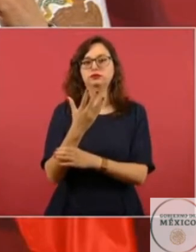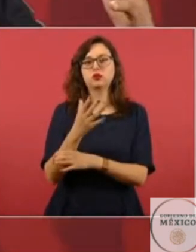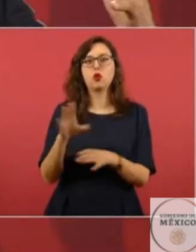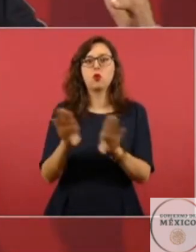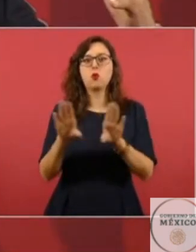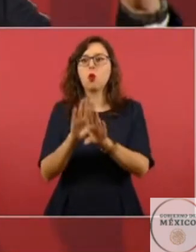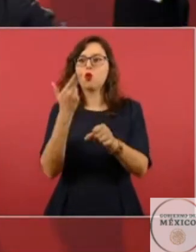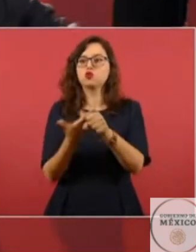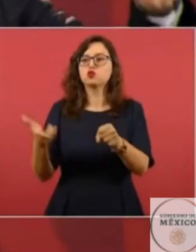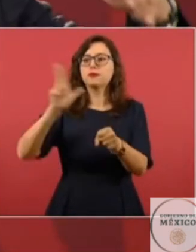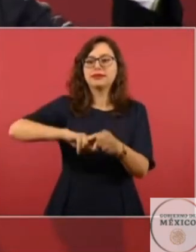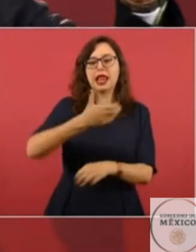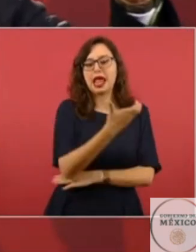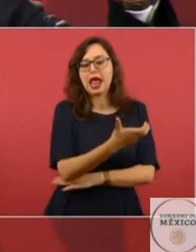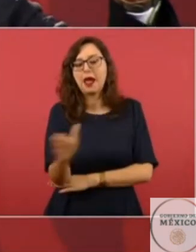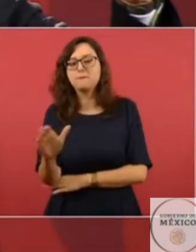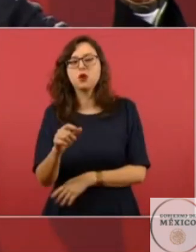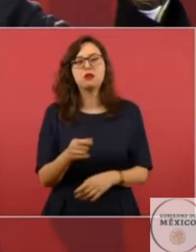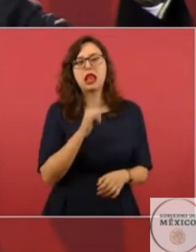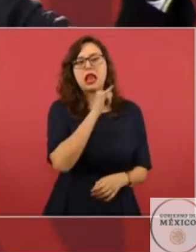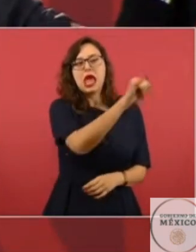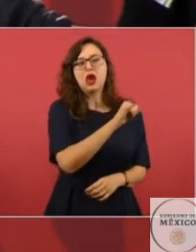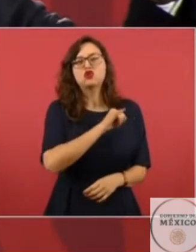rurales en pequeñas comunidades